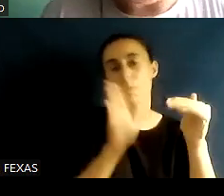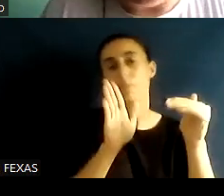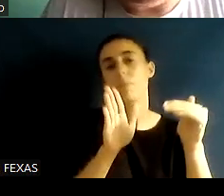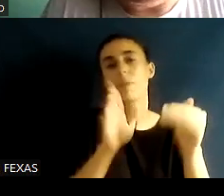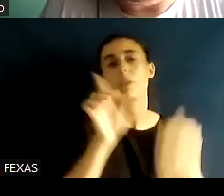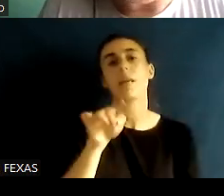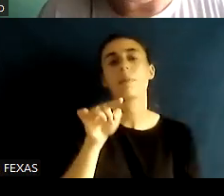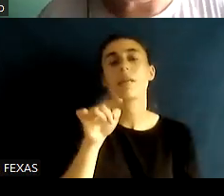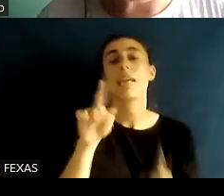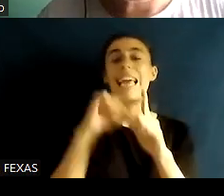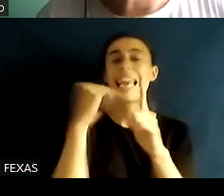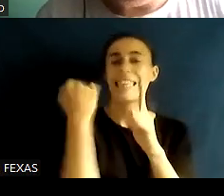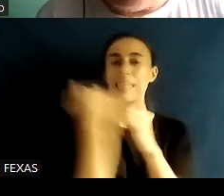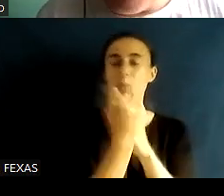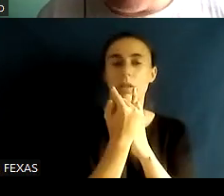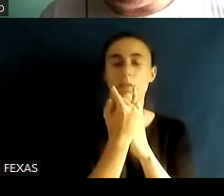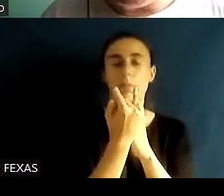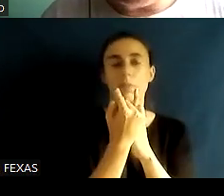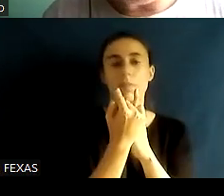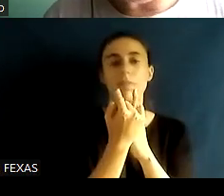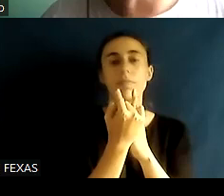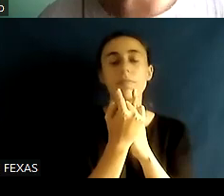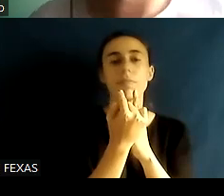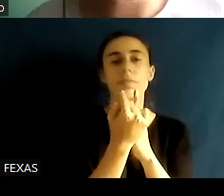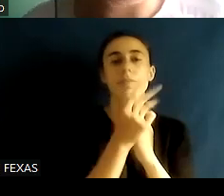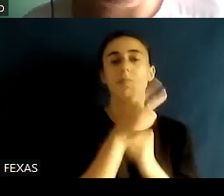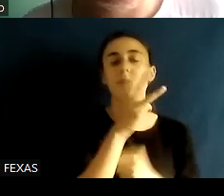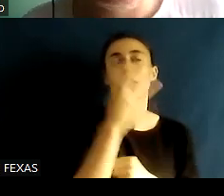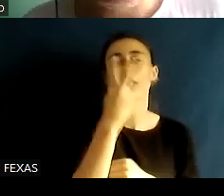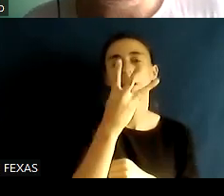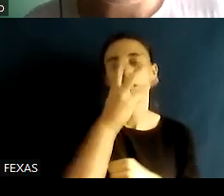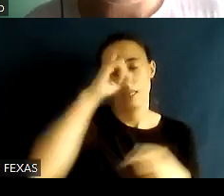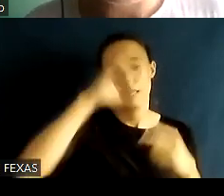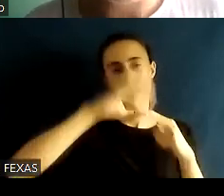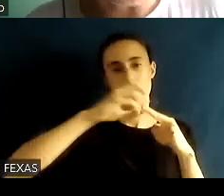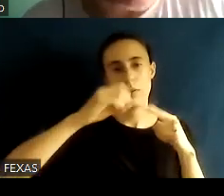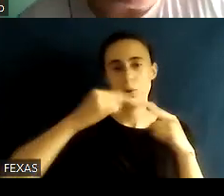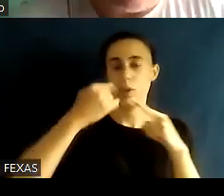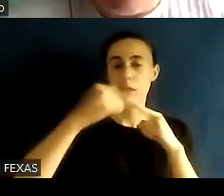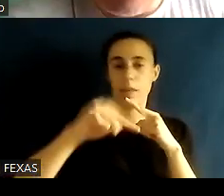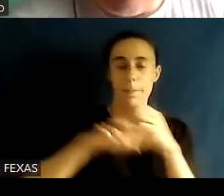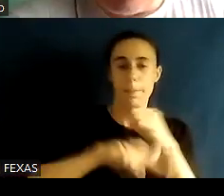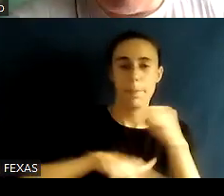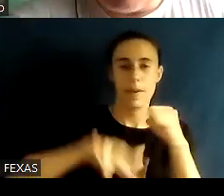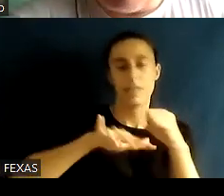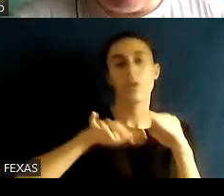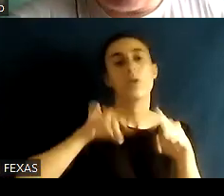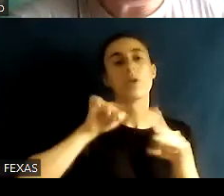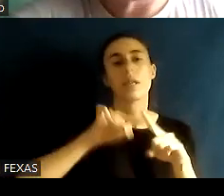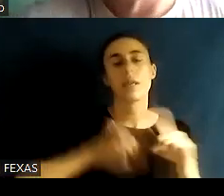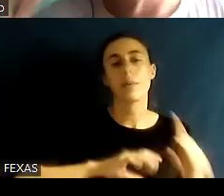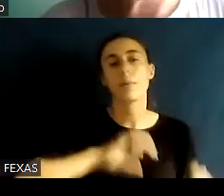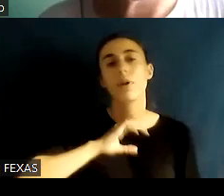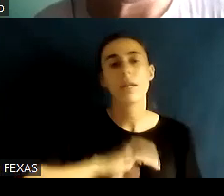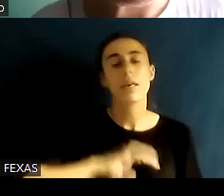la estimulación, en la función de los 3 neurotransmisores esenciales para el estado anímico, para evitar la depresión,